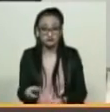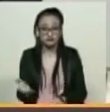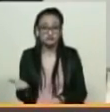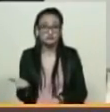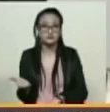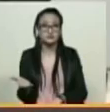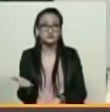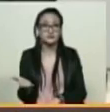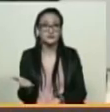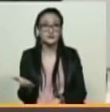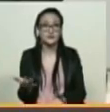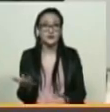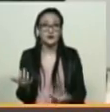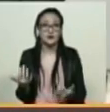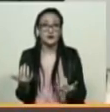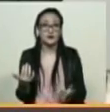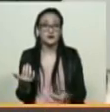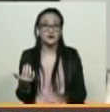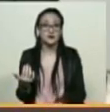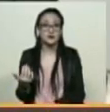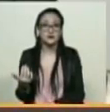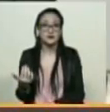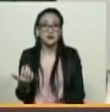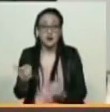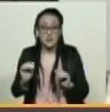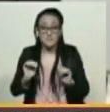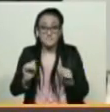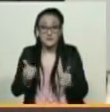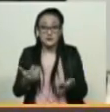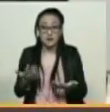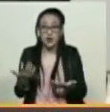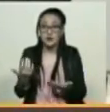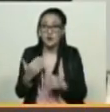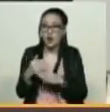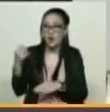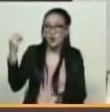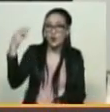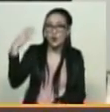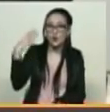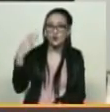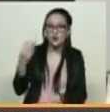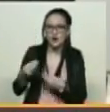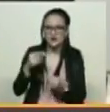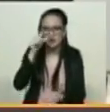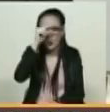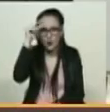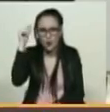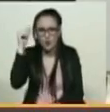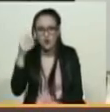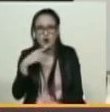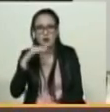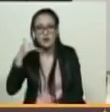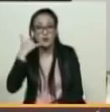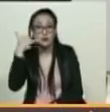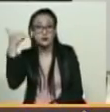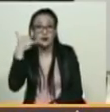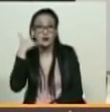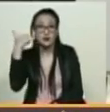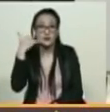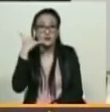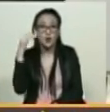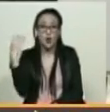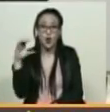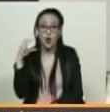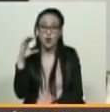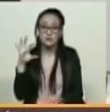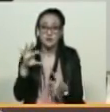después ya se está empezando a aparecer a la luz qué cosas hacía Julio Borges, además de hablar por teléfono con